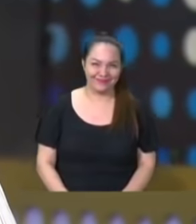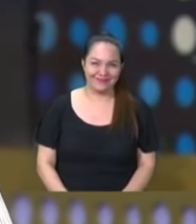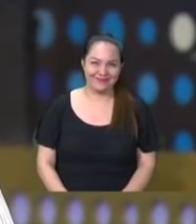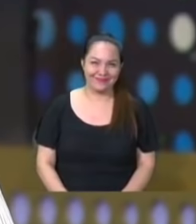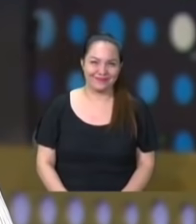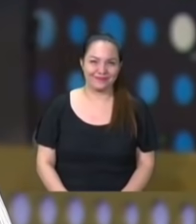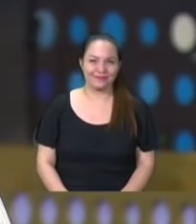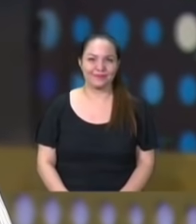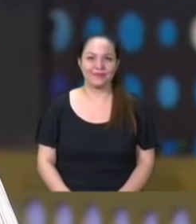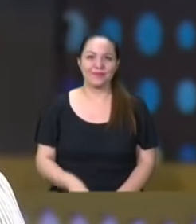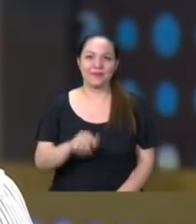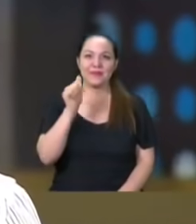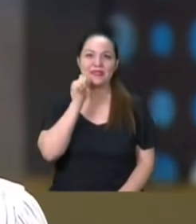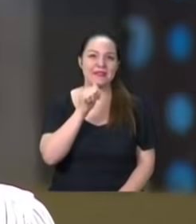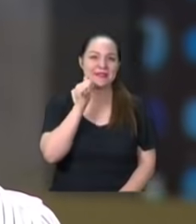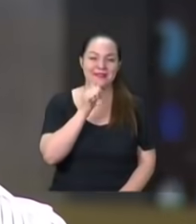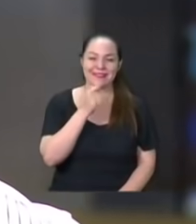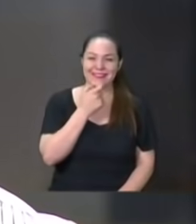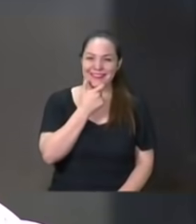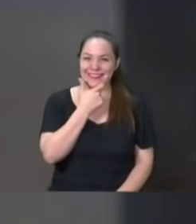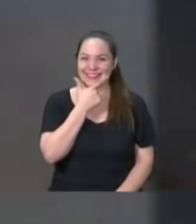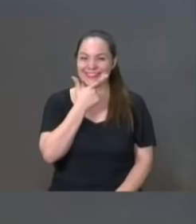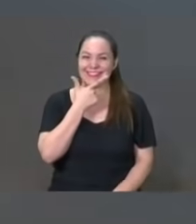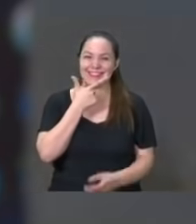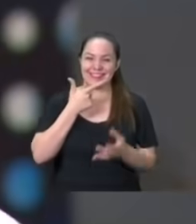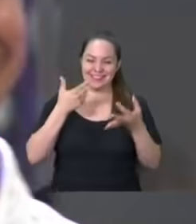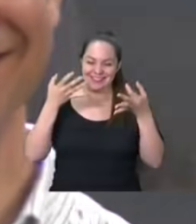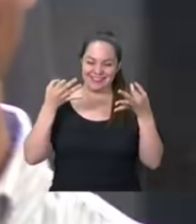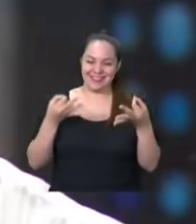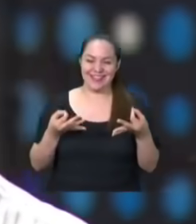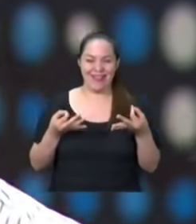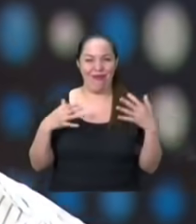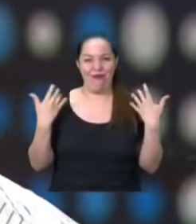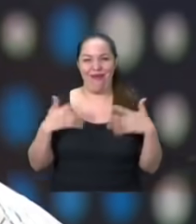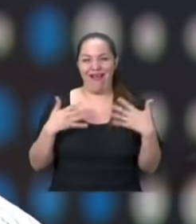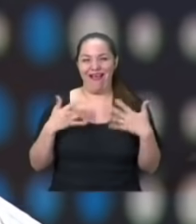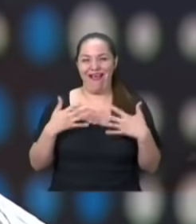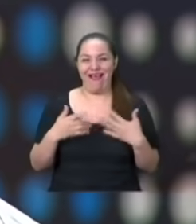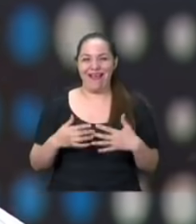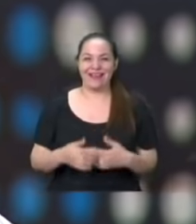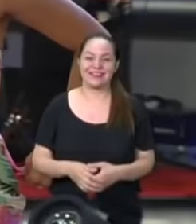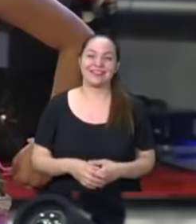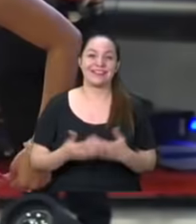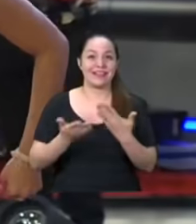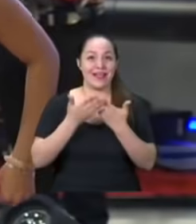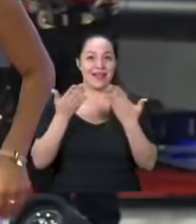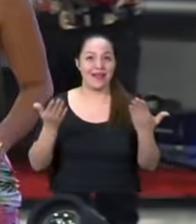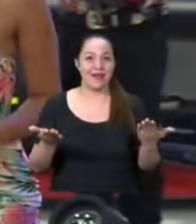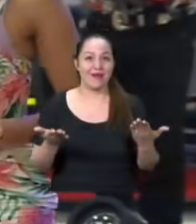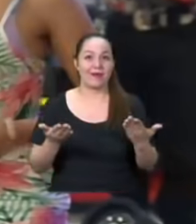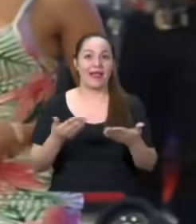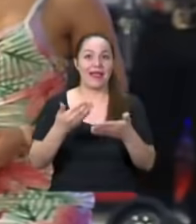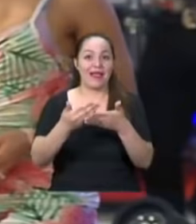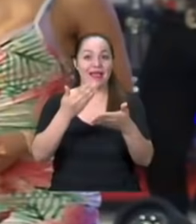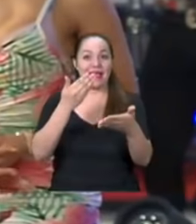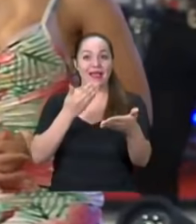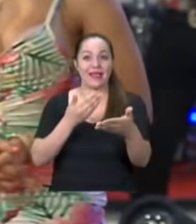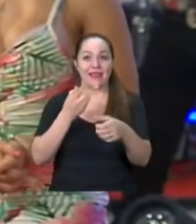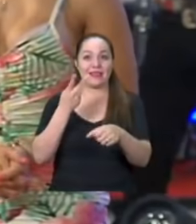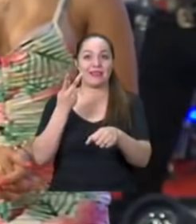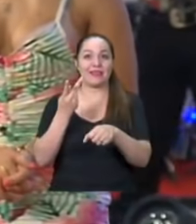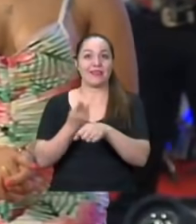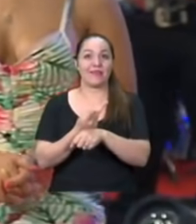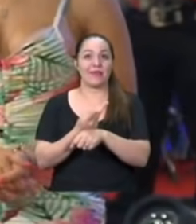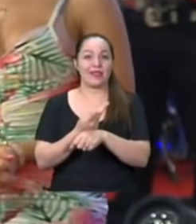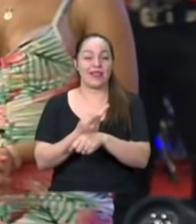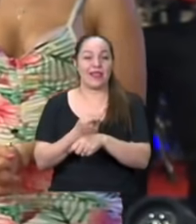Pero miren la sonrisa tan equilibrada. ¡Qué bárbaro, Manolo! Señoras y señores, antes de pasar con nuestros